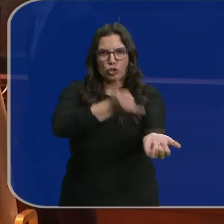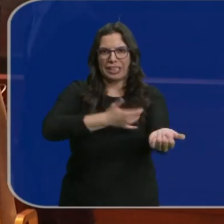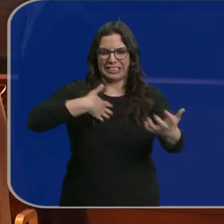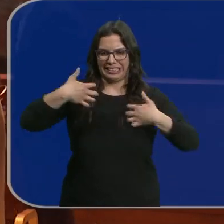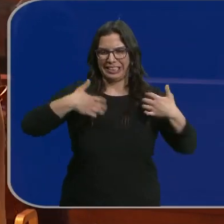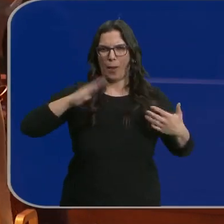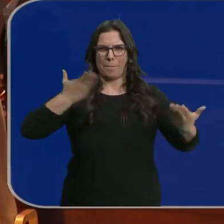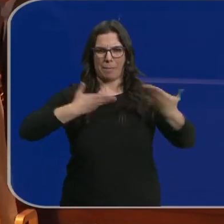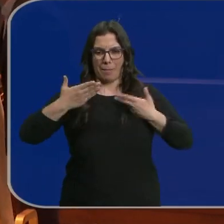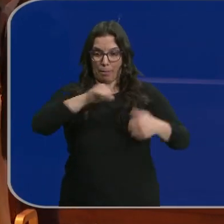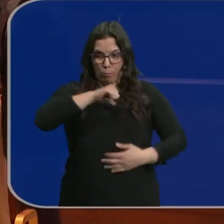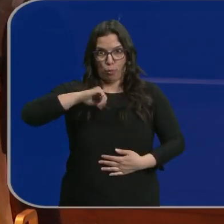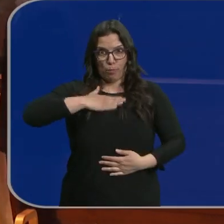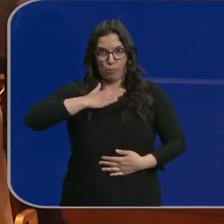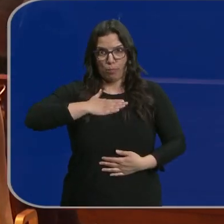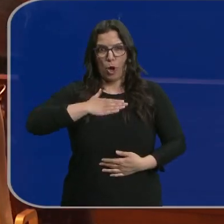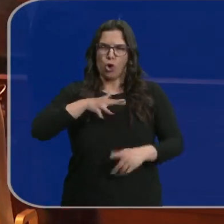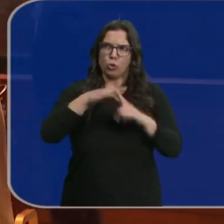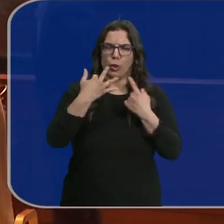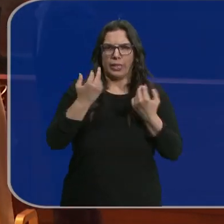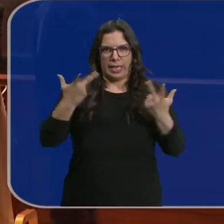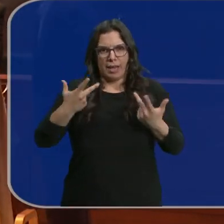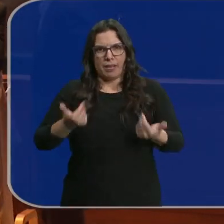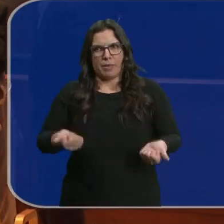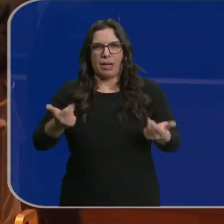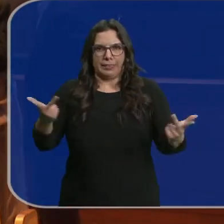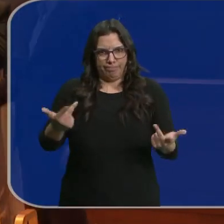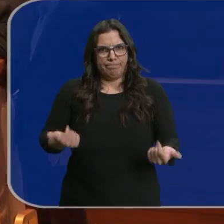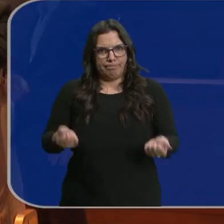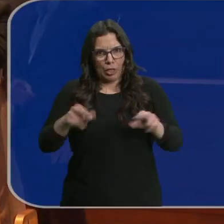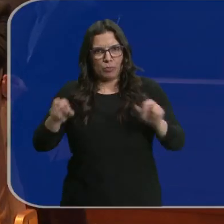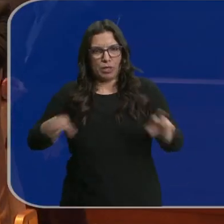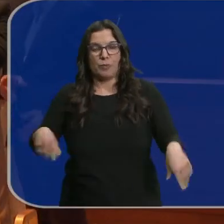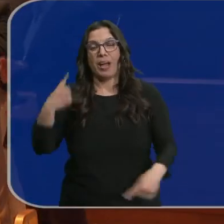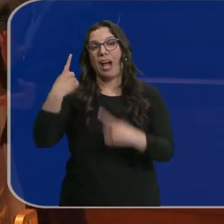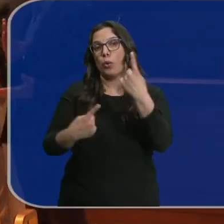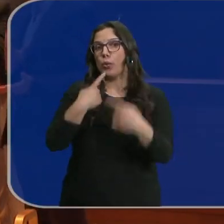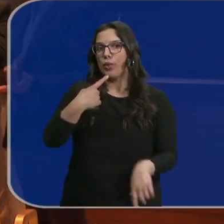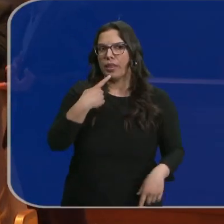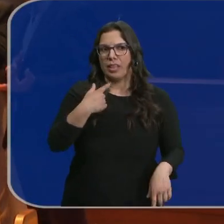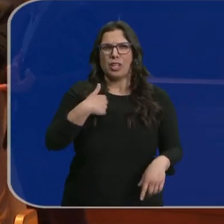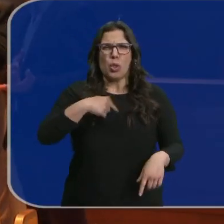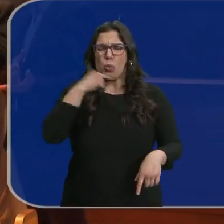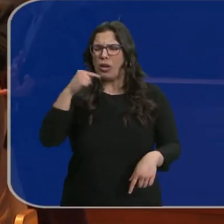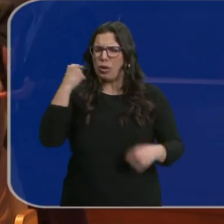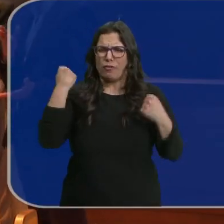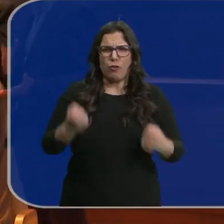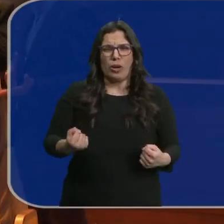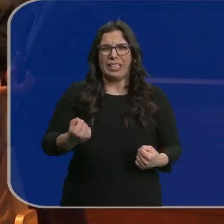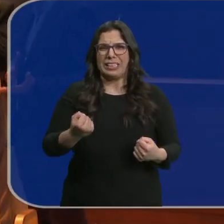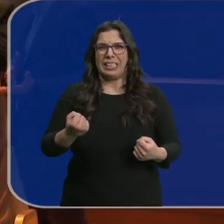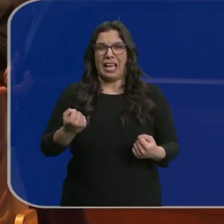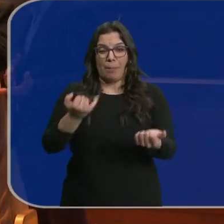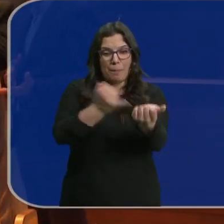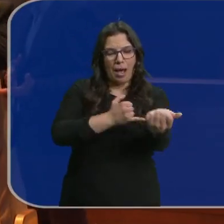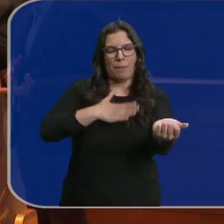de golpes o de situaciones mucho más complicadas y mucho más peligrosas. Muchos dicen, tengo tanto dolor que necesito aliviar a través